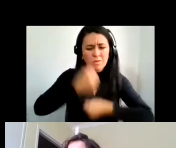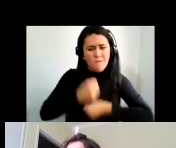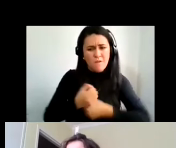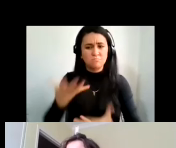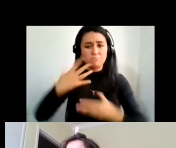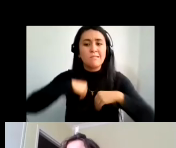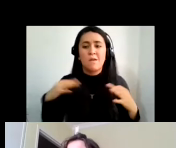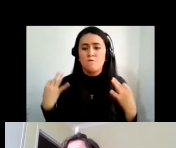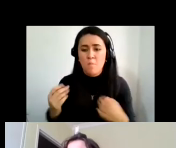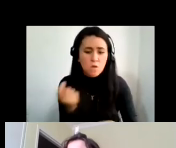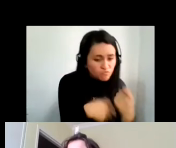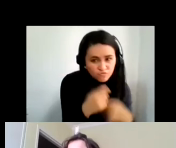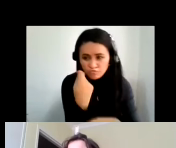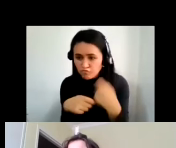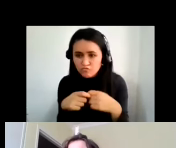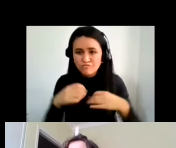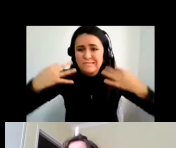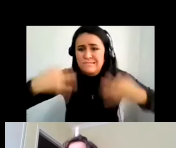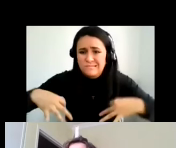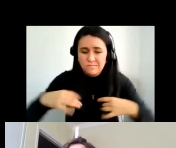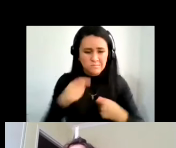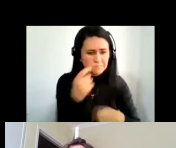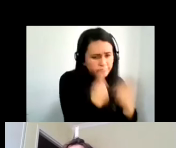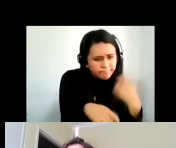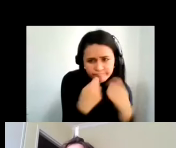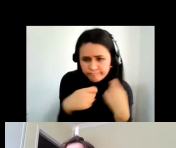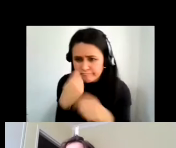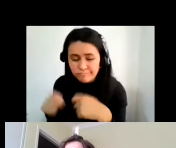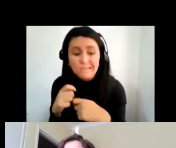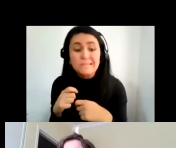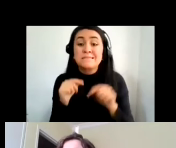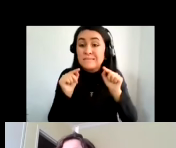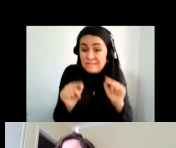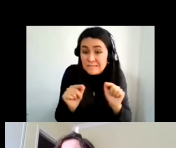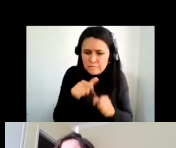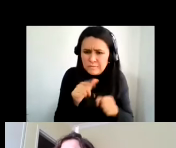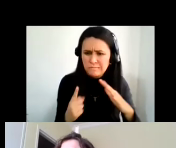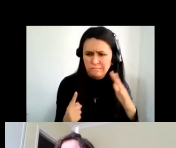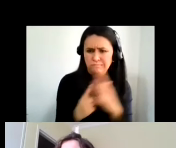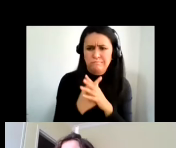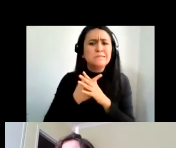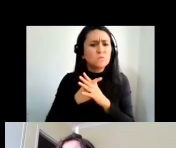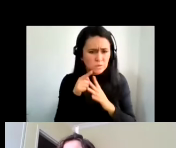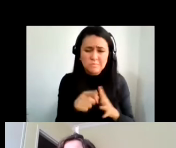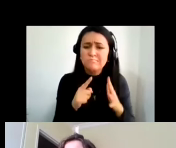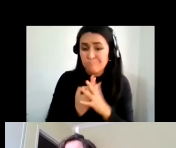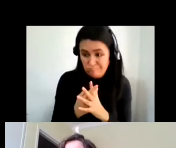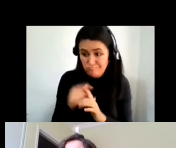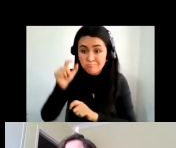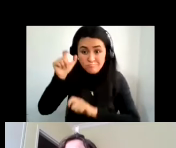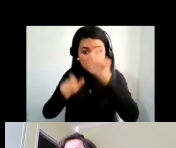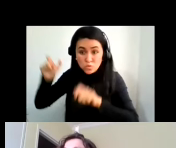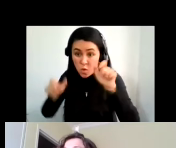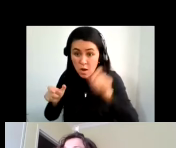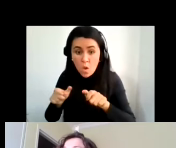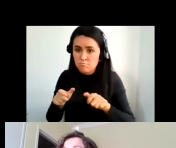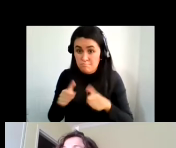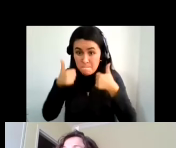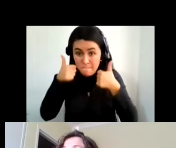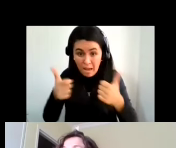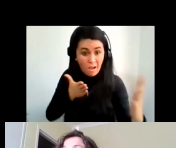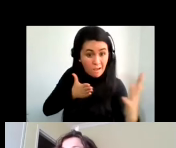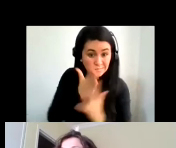la economía informal. Y es una situación en la que esas personas no tienen el debido acceso